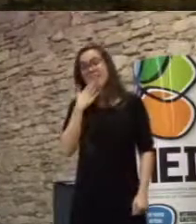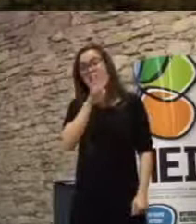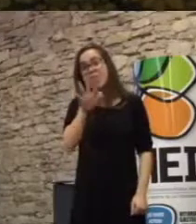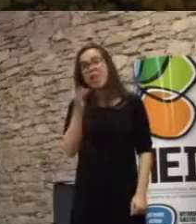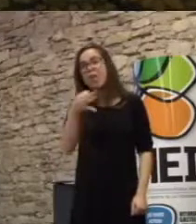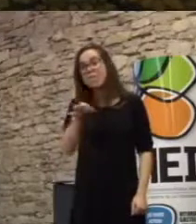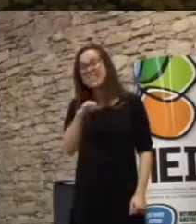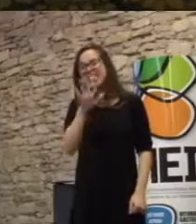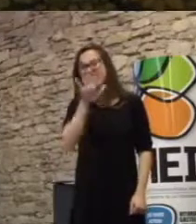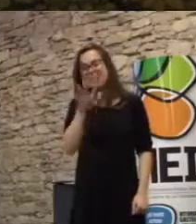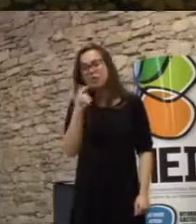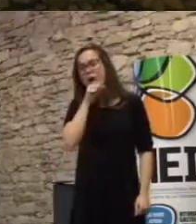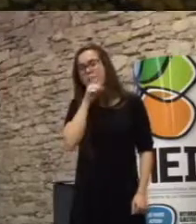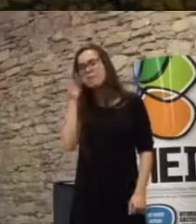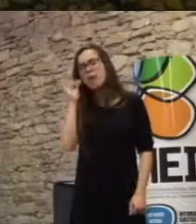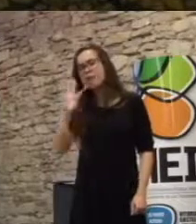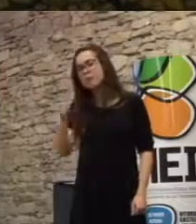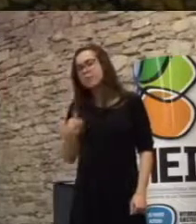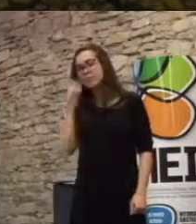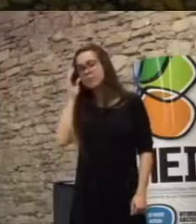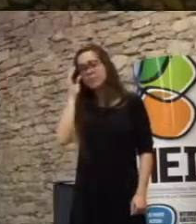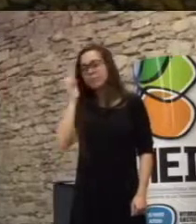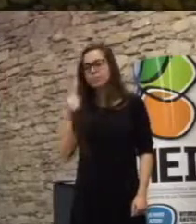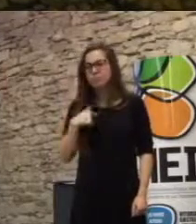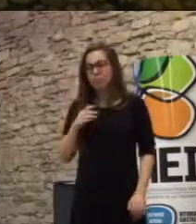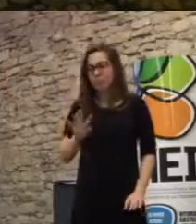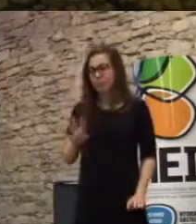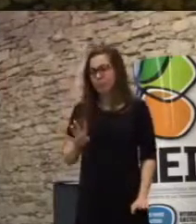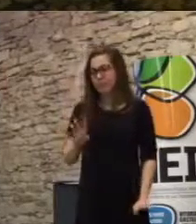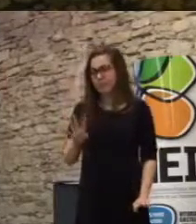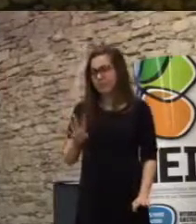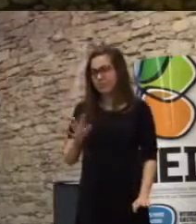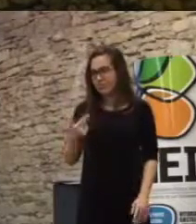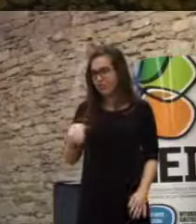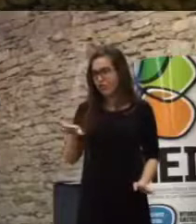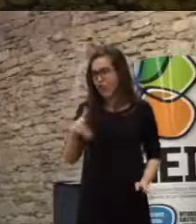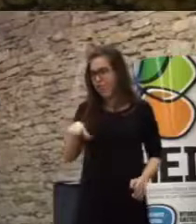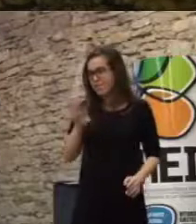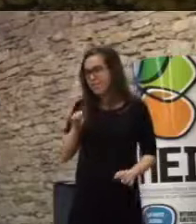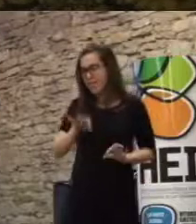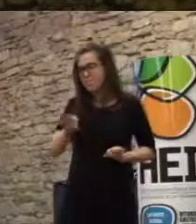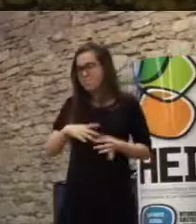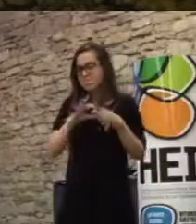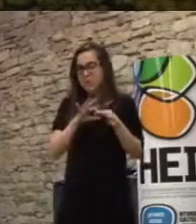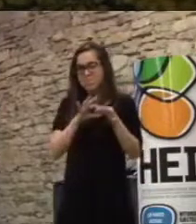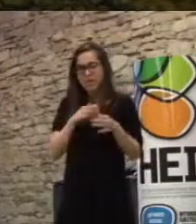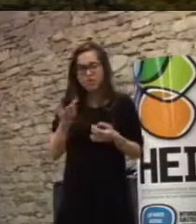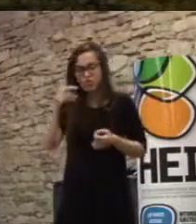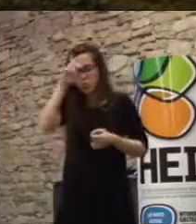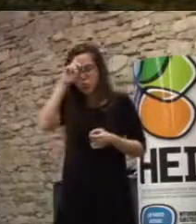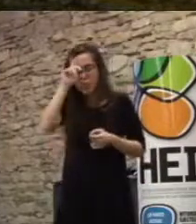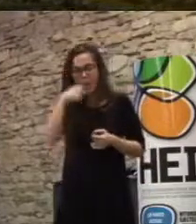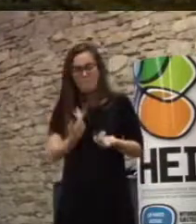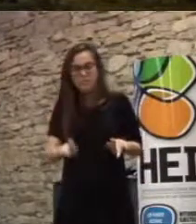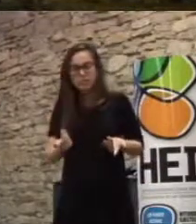pesetas a mi abuela nadie se va a enterar de esto es muy secreto mi pareja no sabe mis amigos no saben no saben nadie